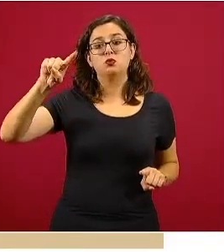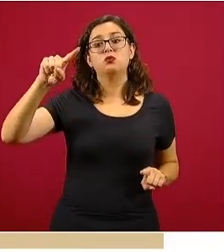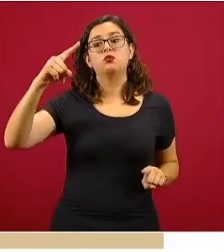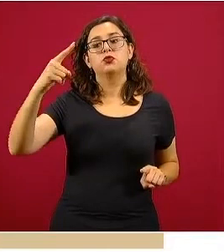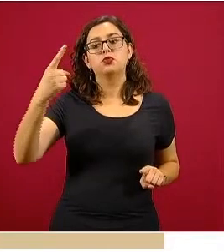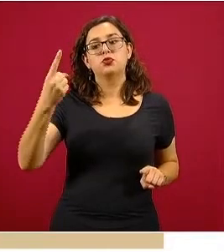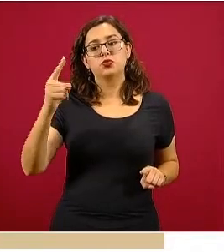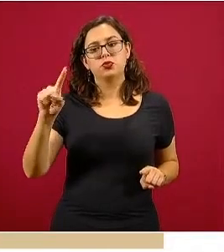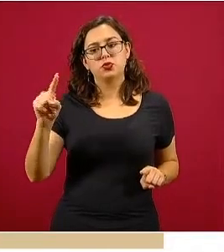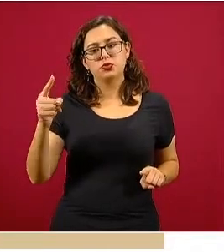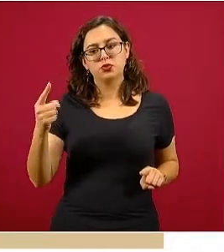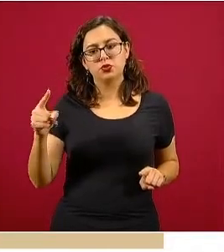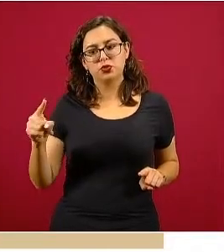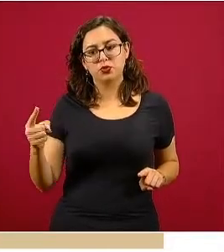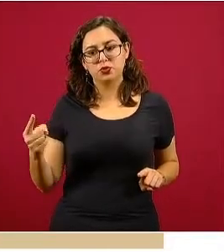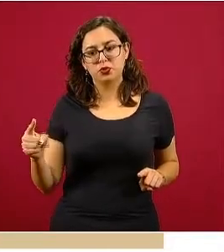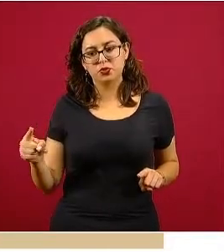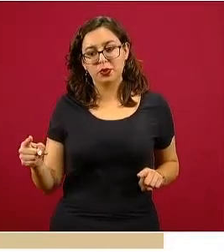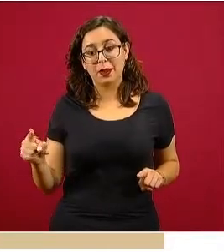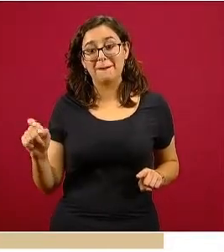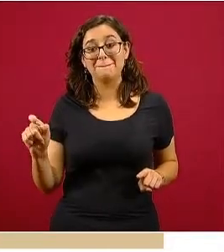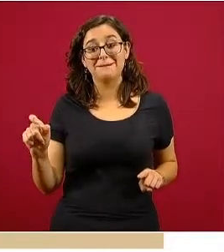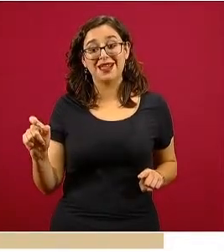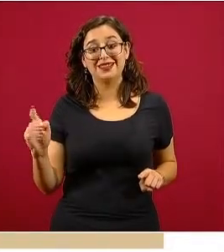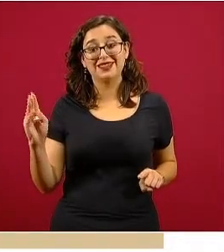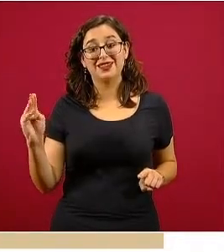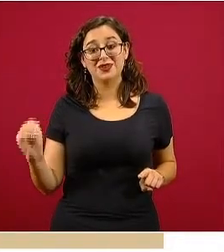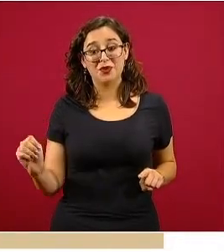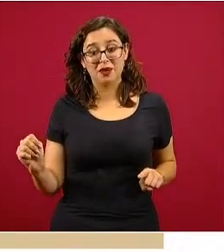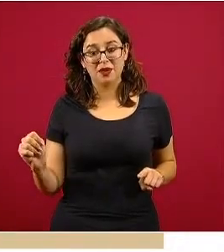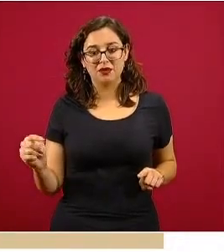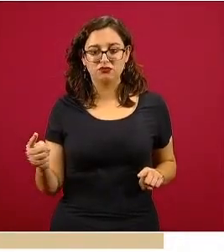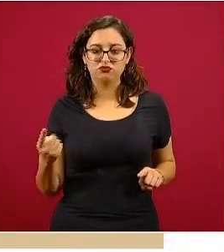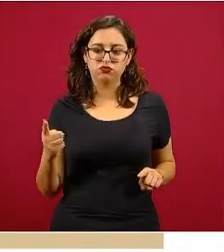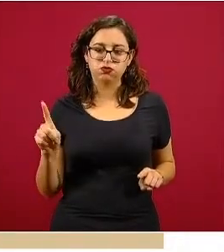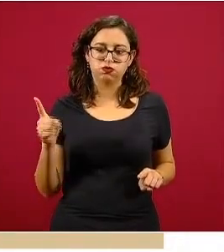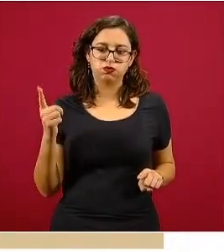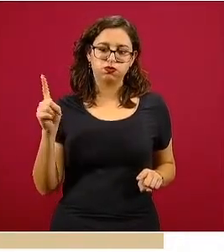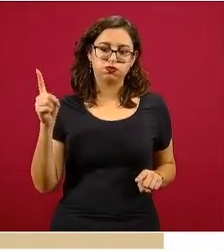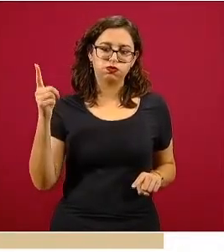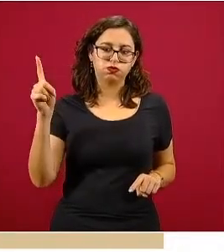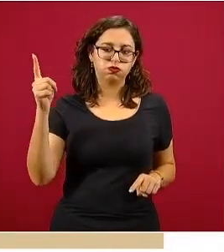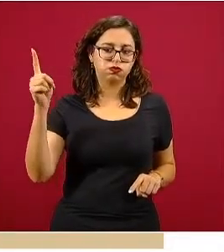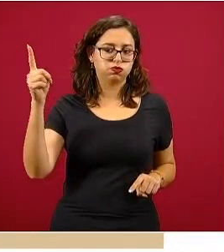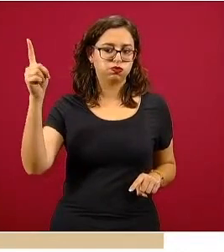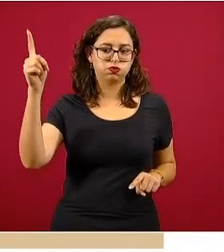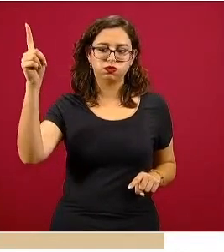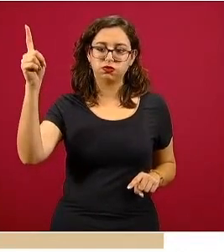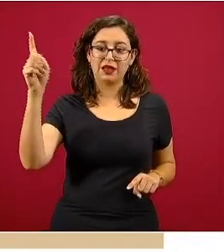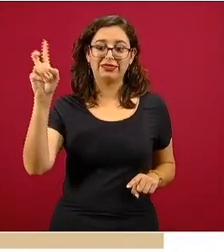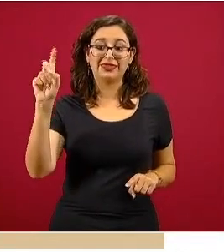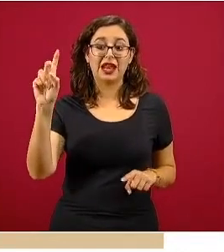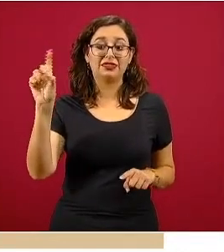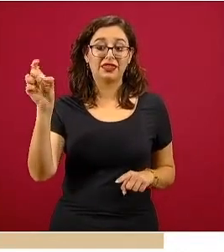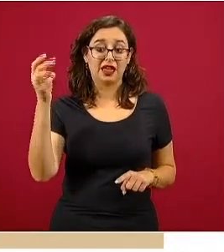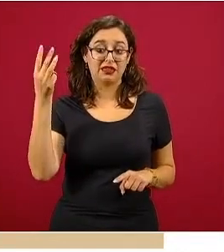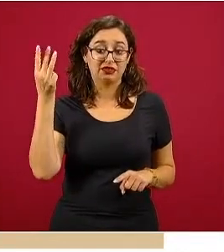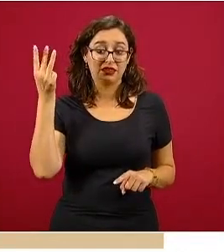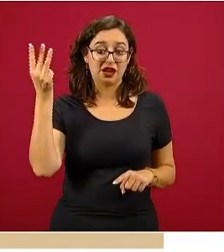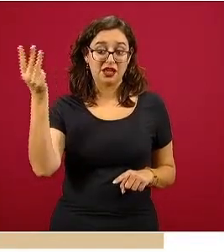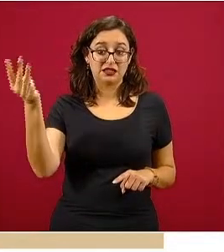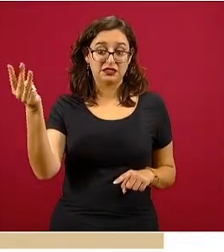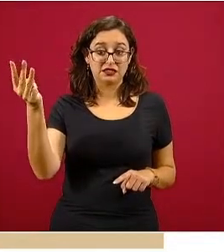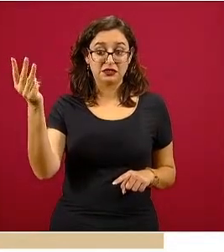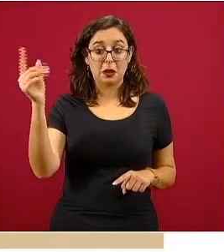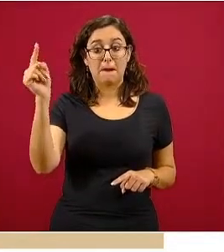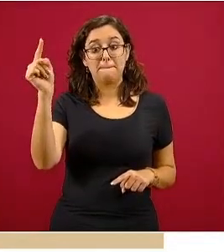siguientes semanas, pero luego en la 29 inician otra vez un ascenso que prácticamente se ha mantenido hasta la semana 33. Vamos a ver si ese